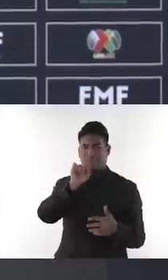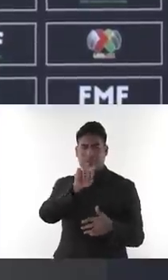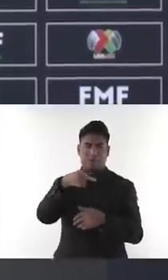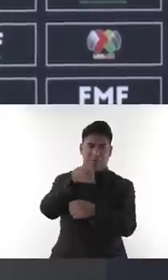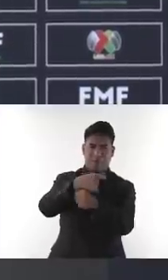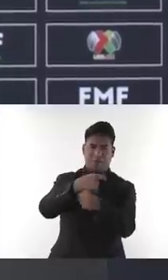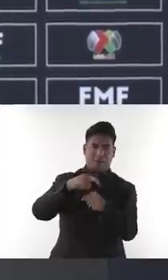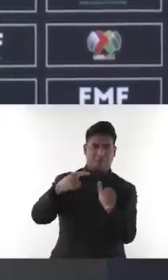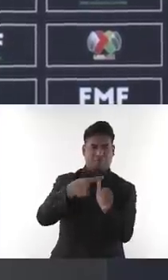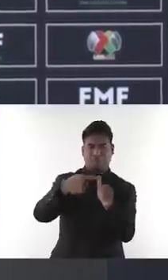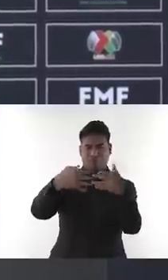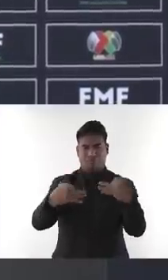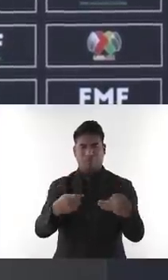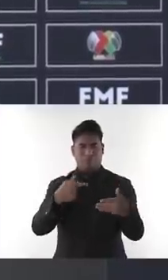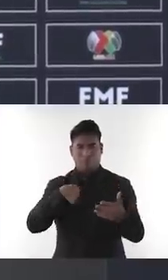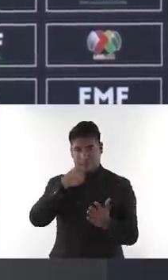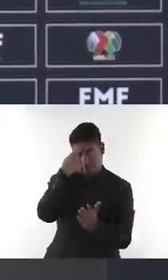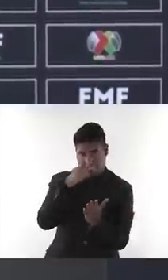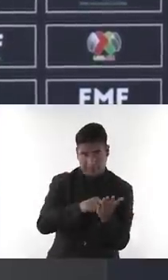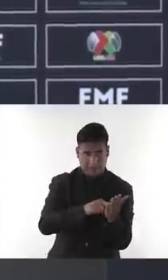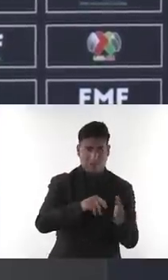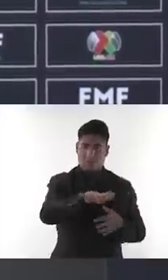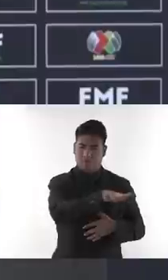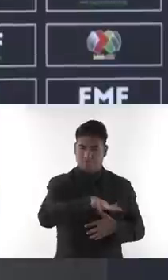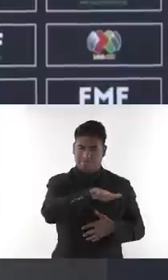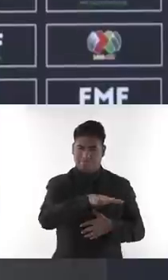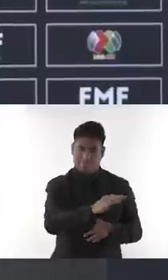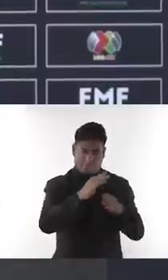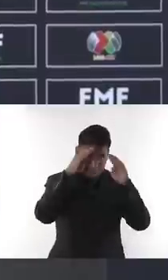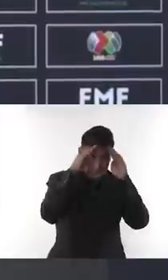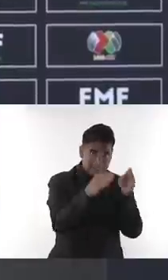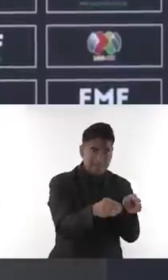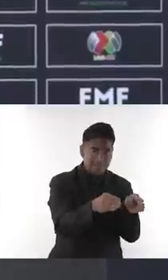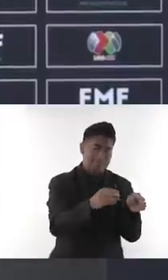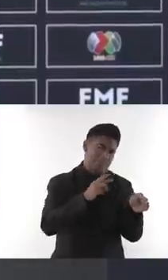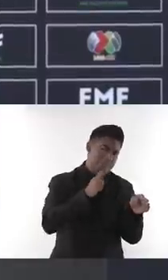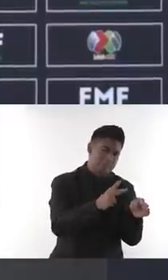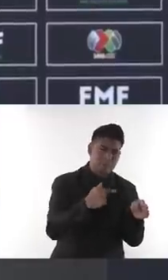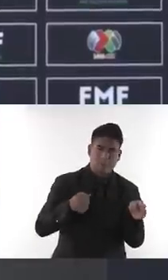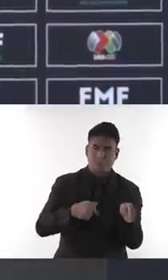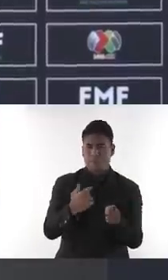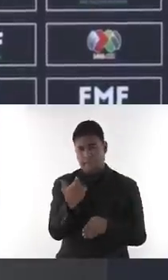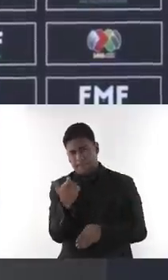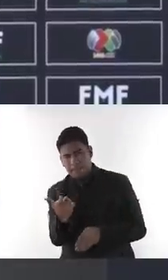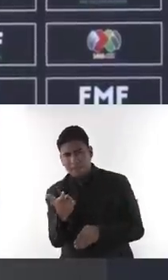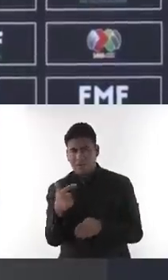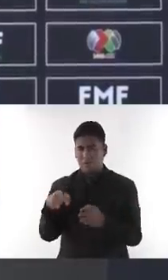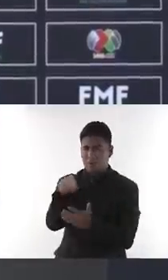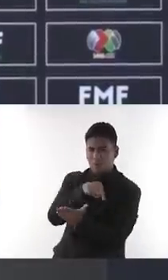más y lo estructural, lo económico es lo menos.